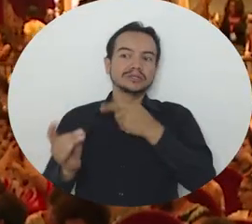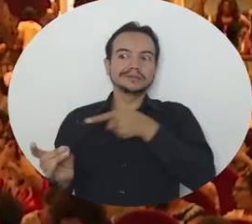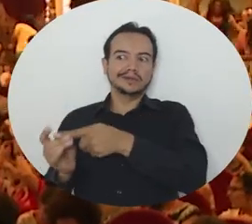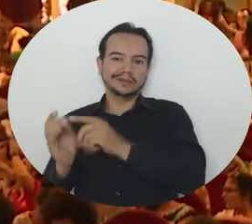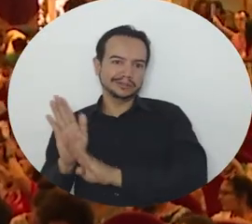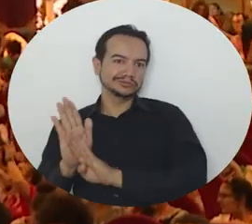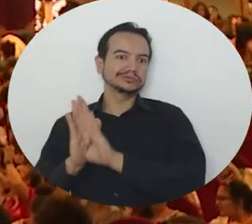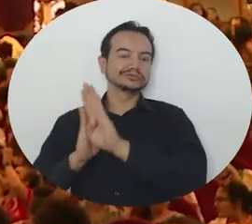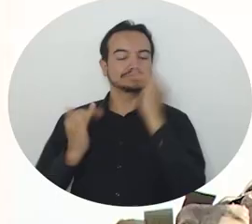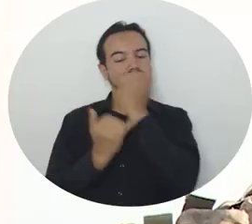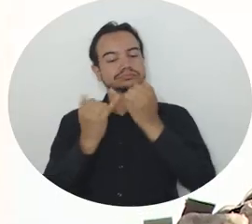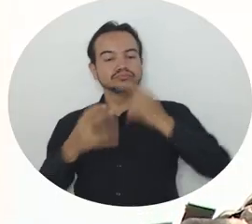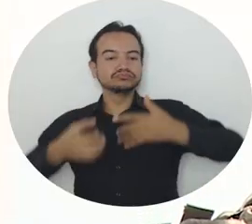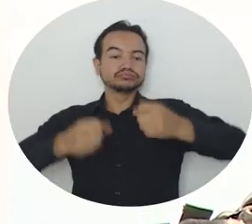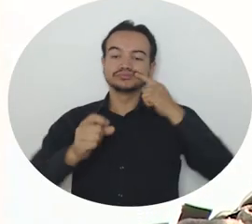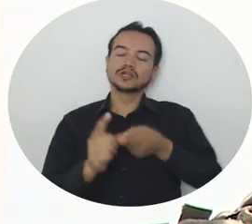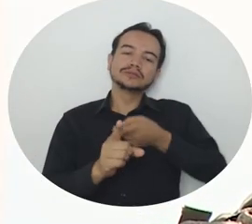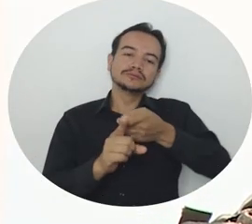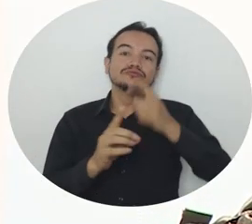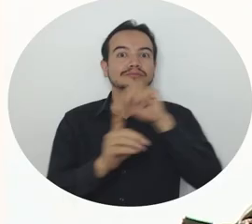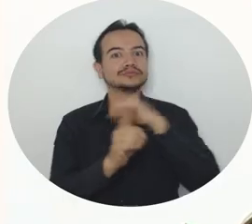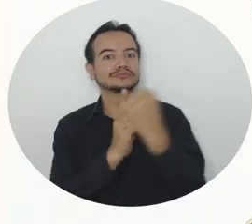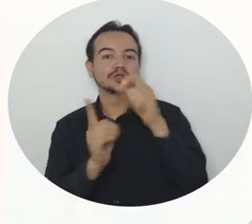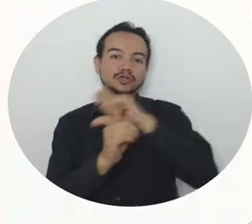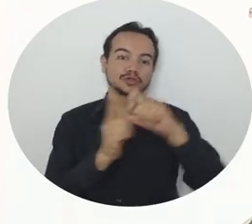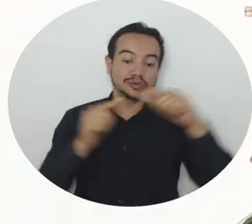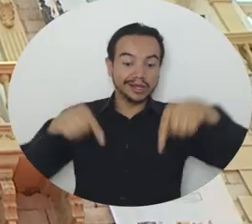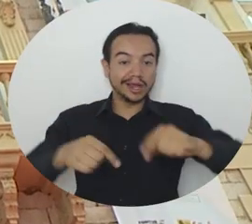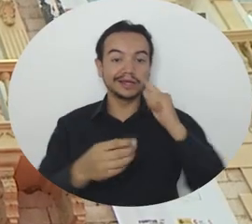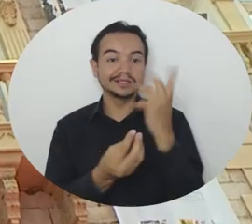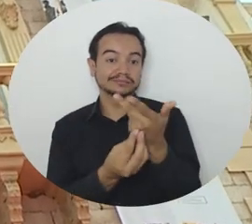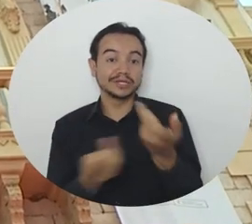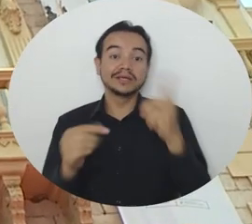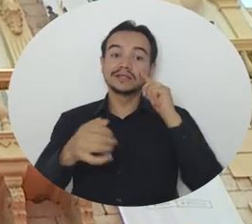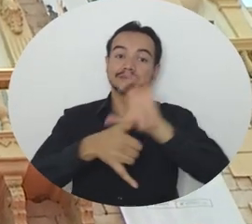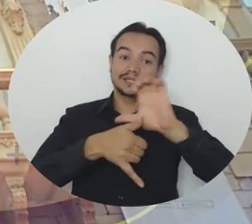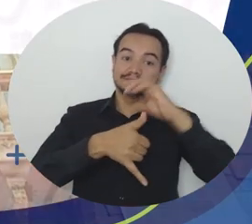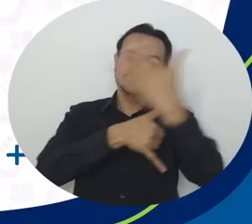sigue posicionándose como promotora de la cultura y las artes en la región y el país.